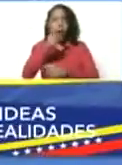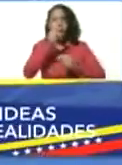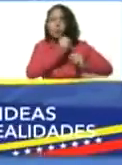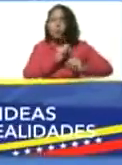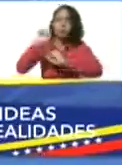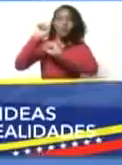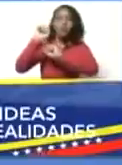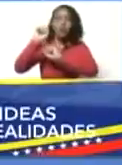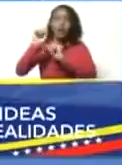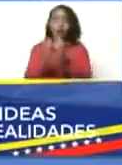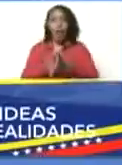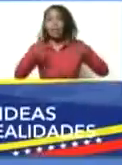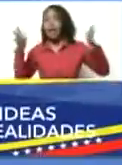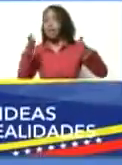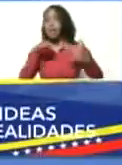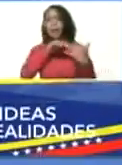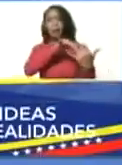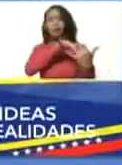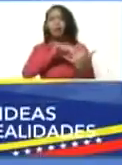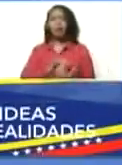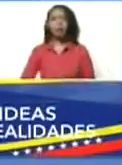las grandes batallas.